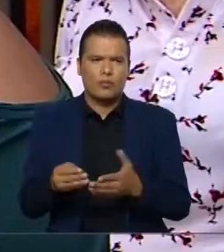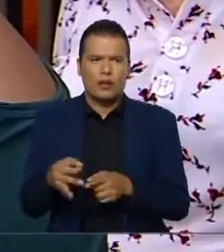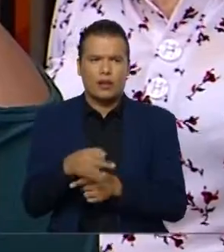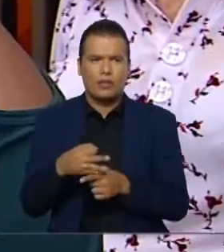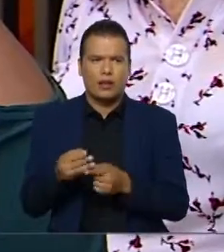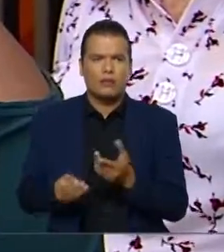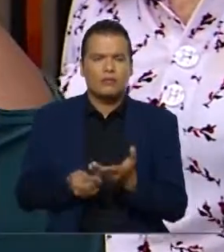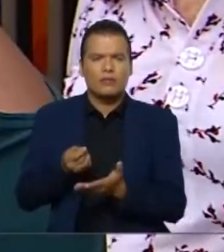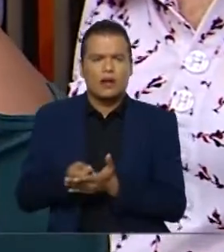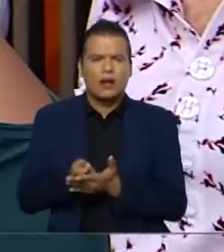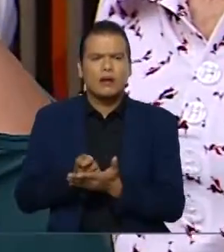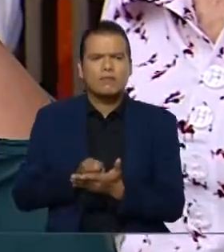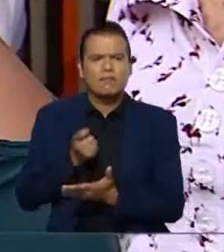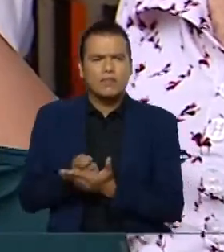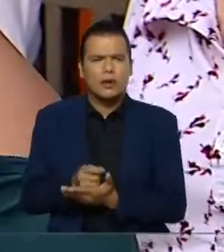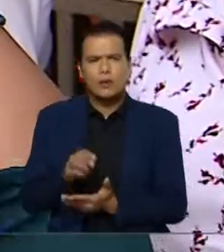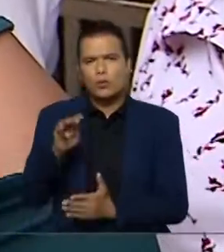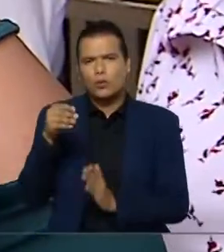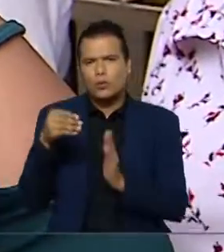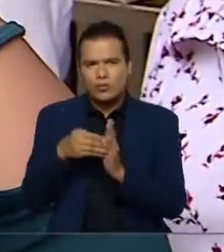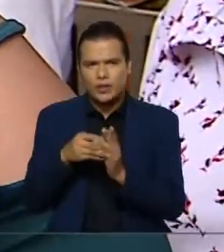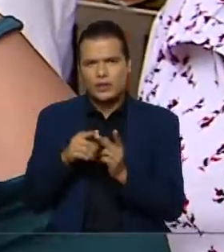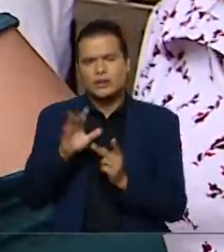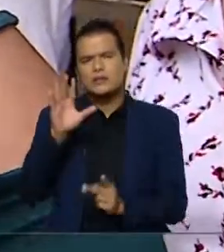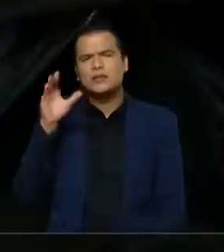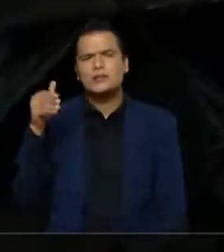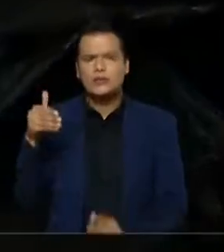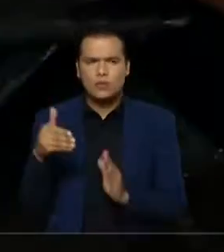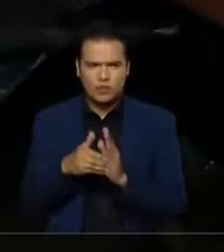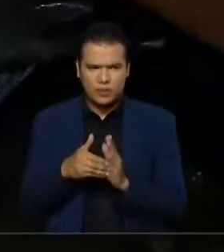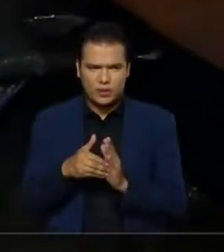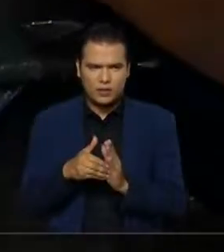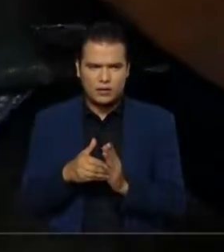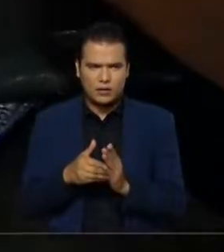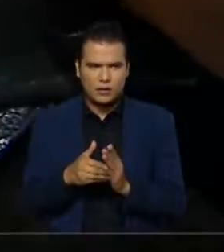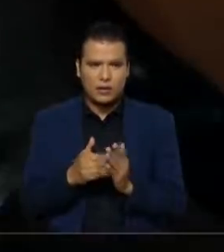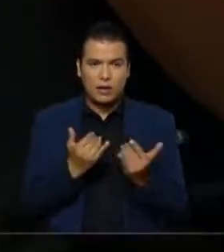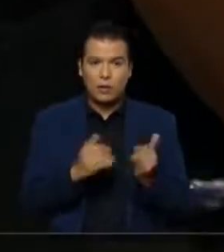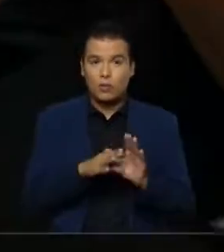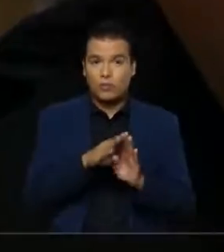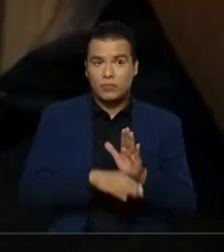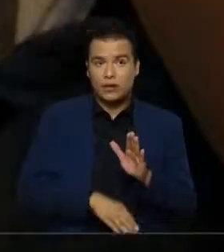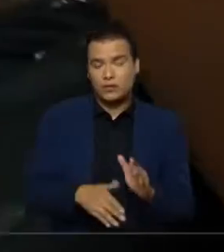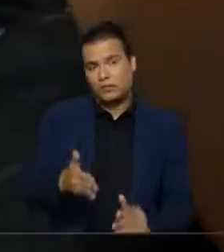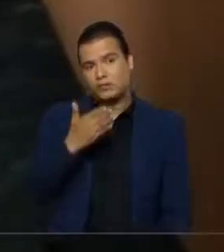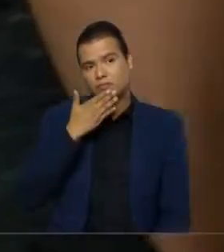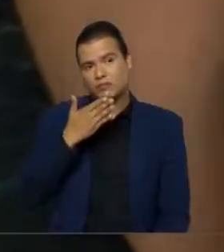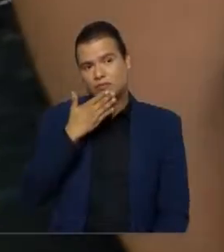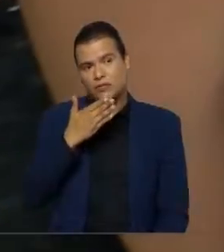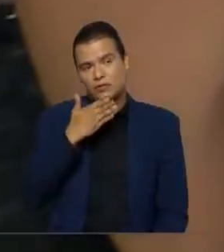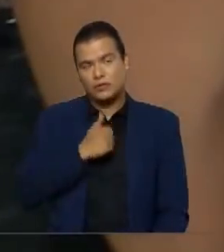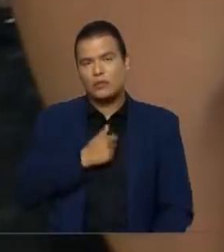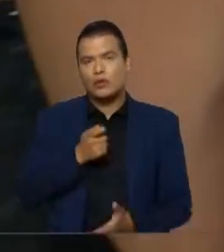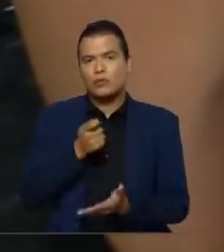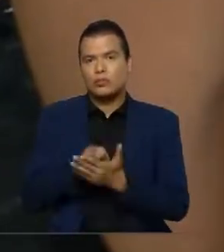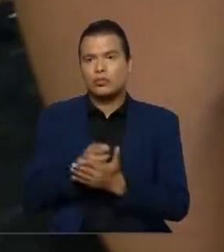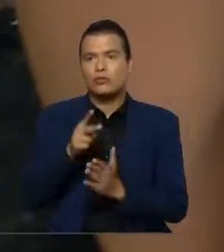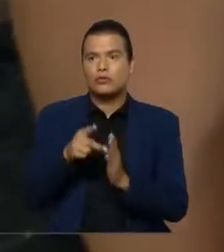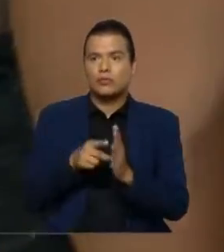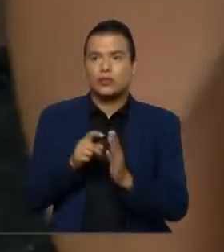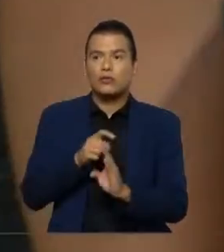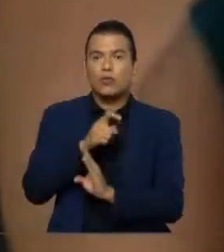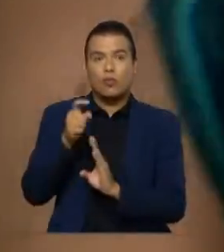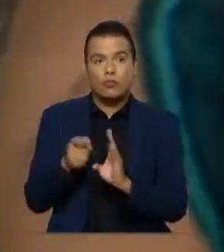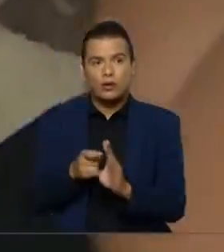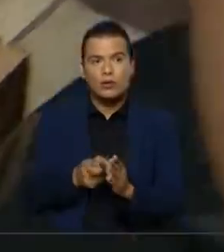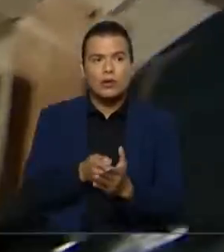cuesta entre 4.000, 5.000 la libra de lenteja. Entonces me parece muy bueno, porque aquí hasta uno con 2.000 pesos puede comprar